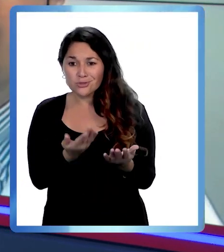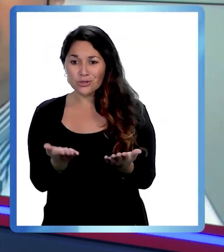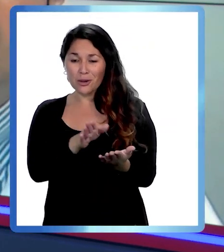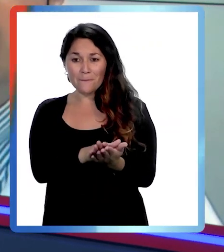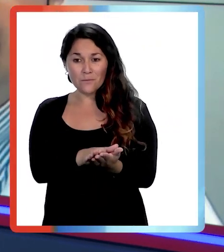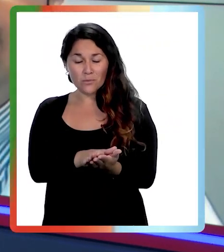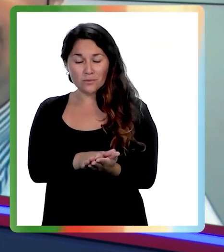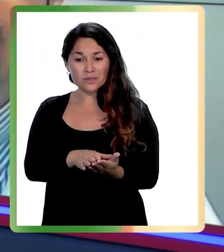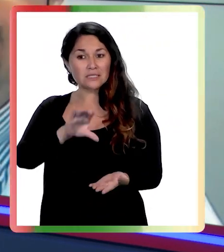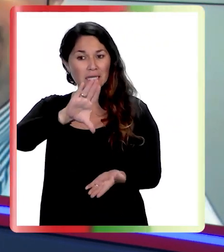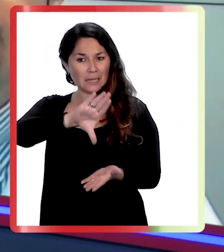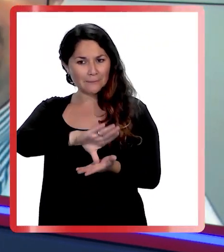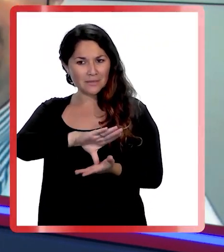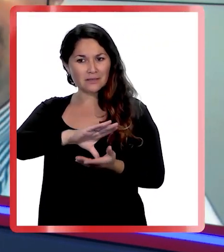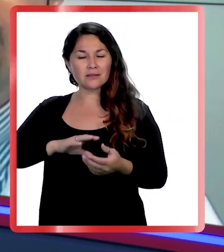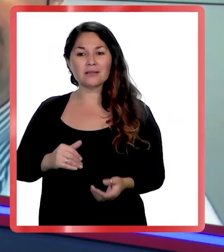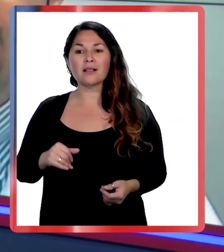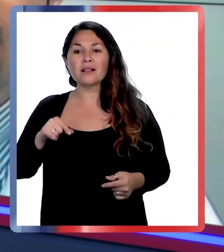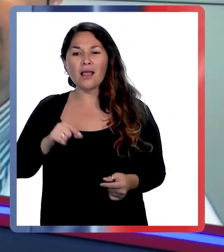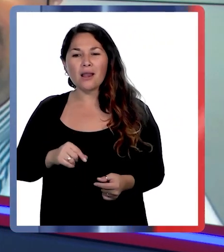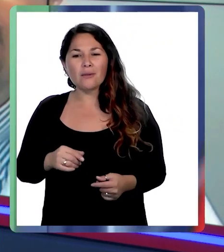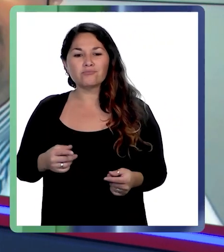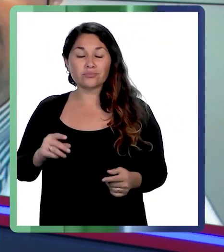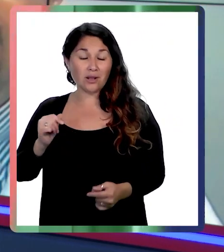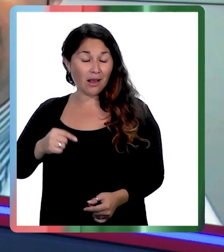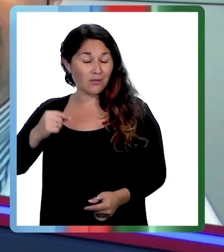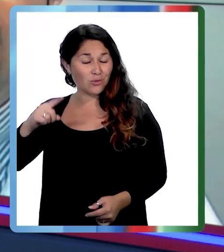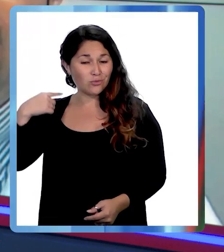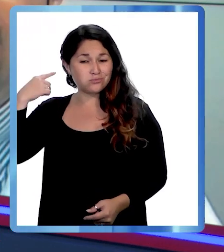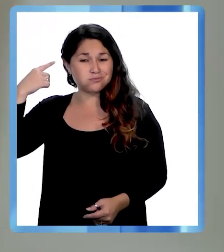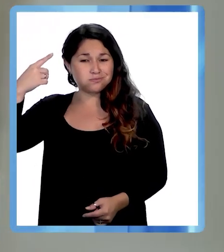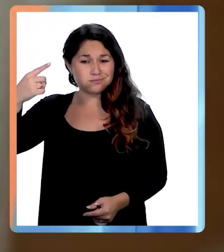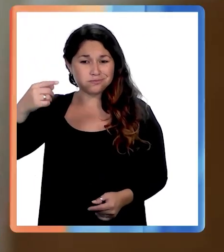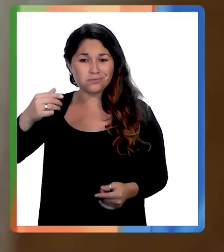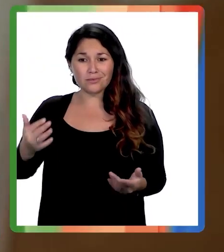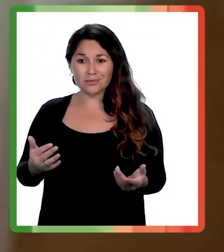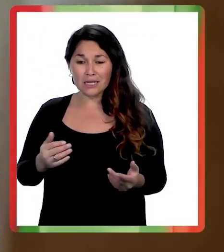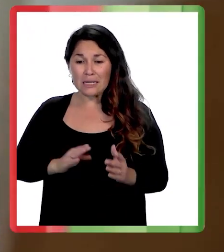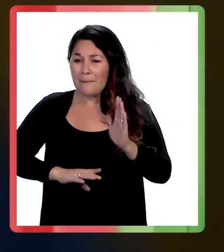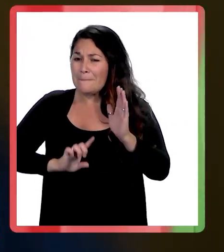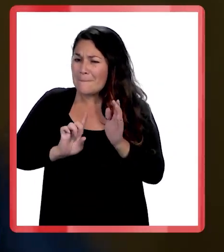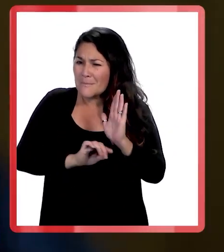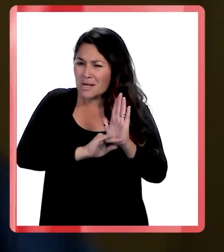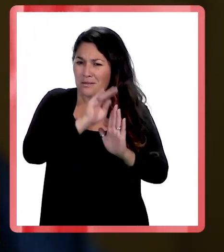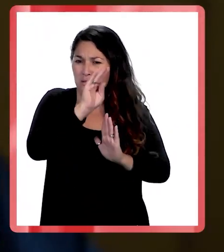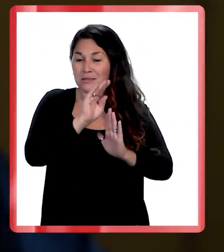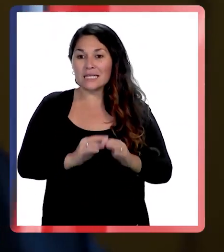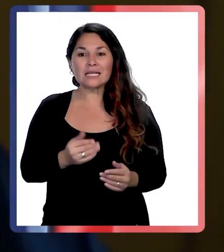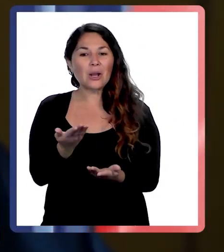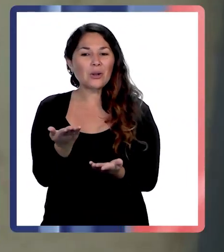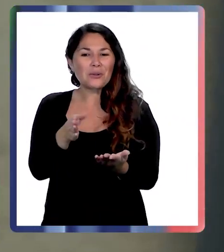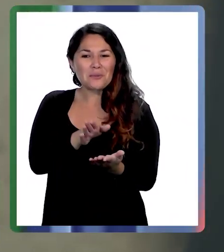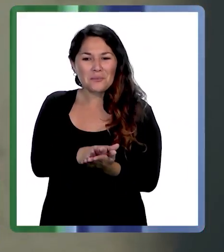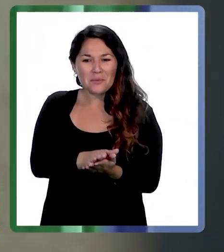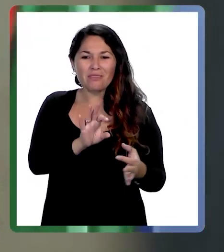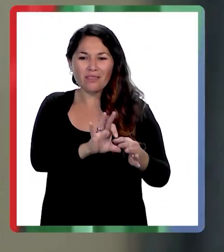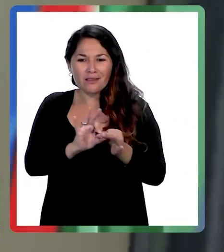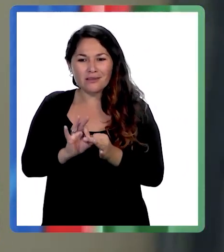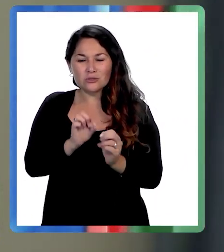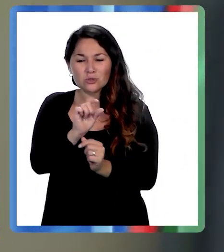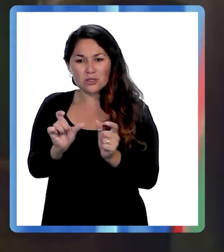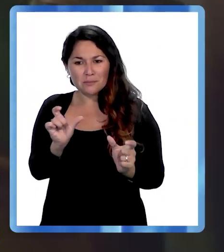y se espera que para el 2030 sea la primera causa de muerte en la población. Actualmente múltiples tipos de cáncer han aumentado de